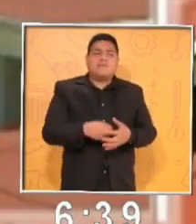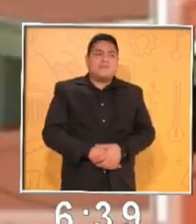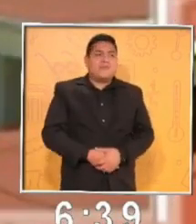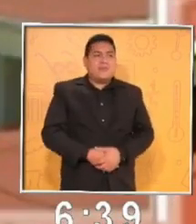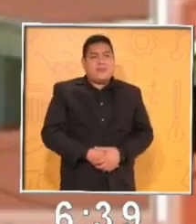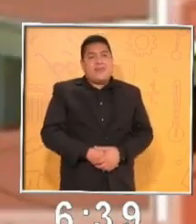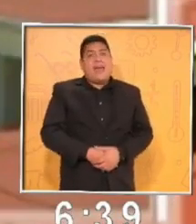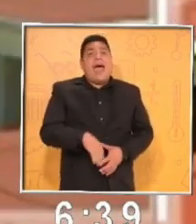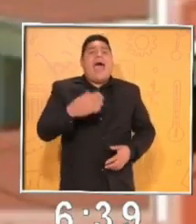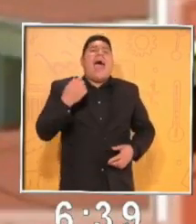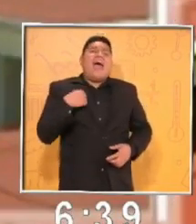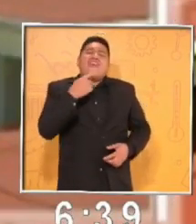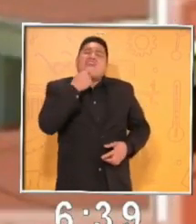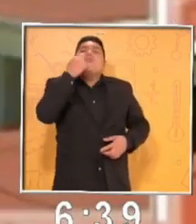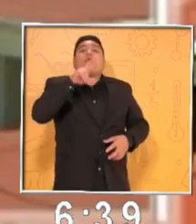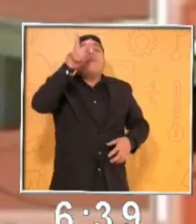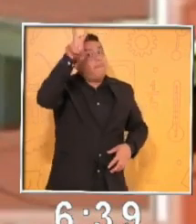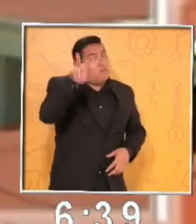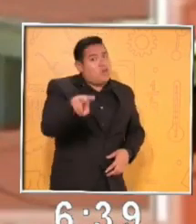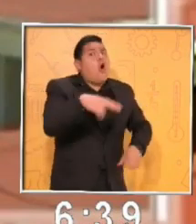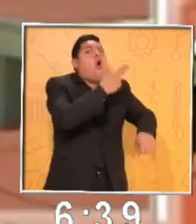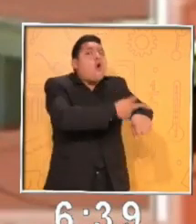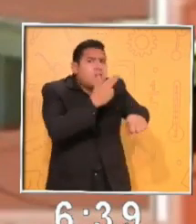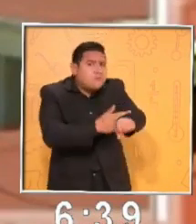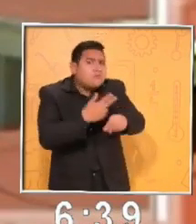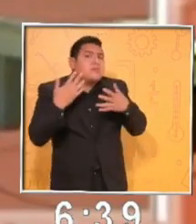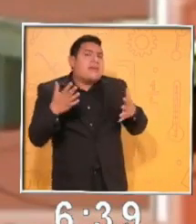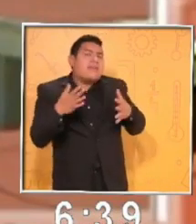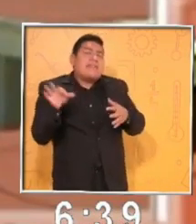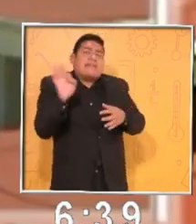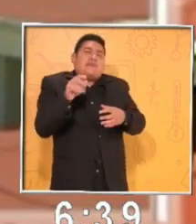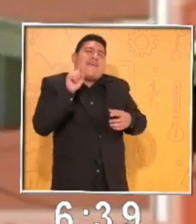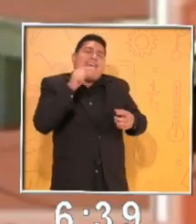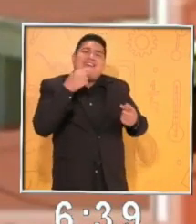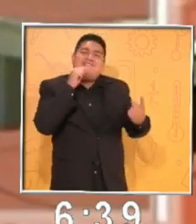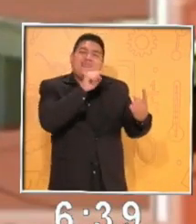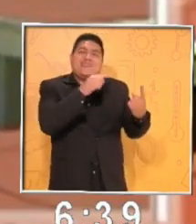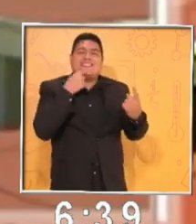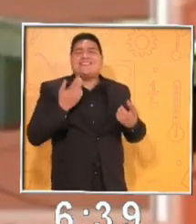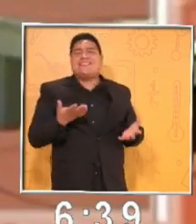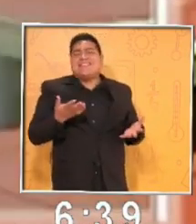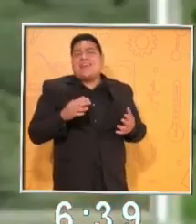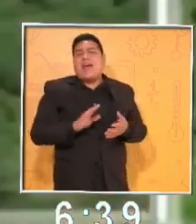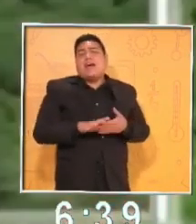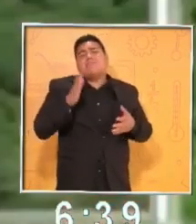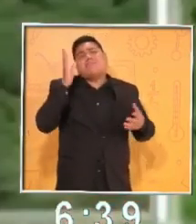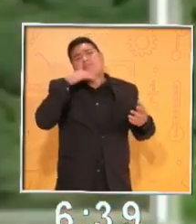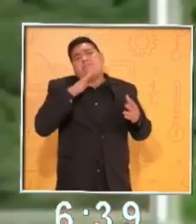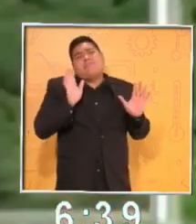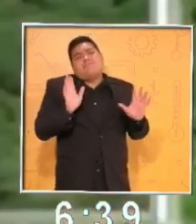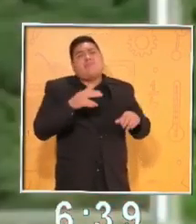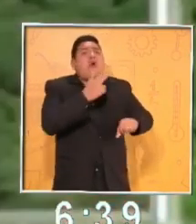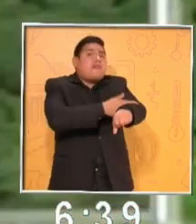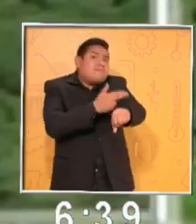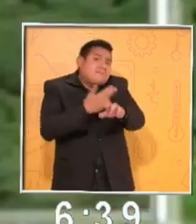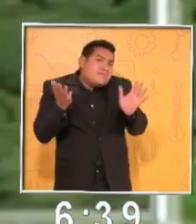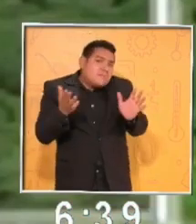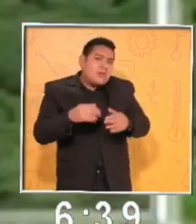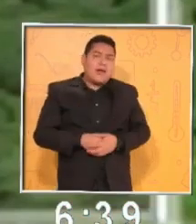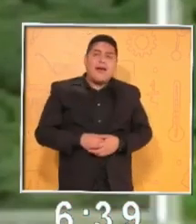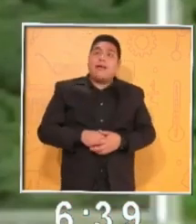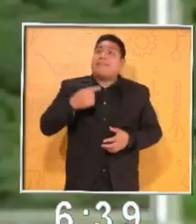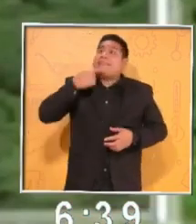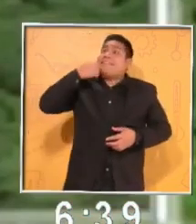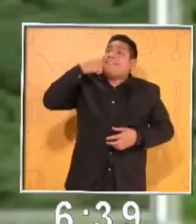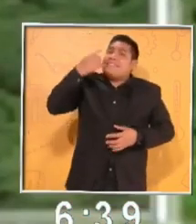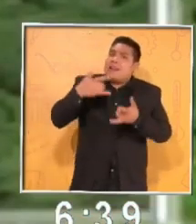Hablando con la verdad y diciéndoles que pues a lo mejor y lo que ellos dicen o lo expresan pues está mal, ¿no? Contarle bien la historia